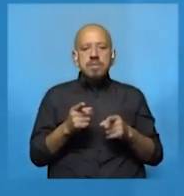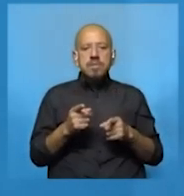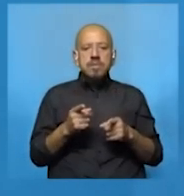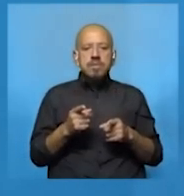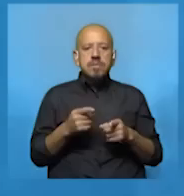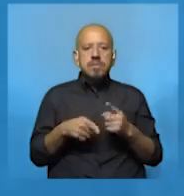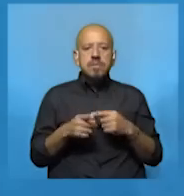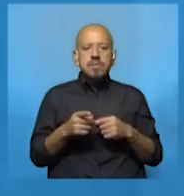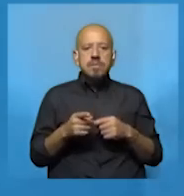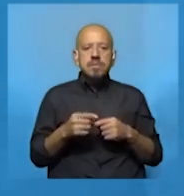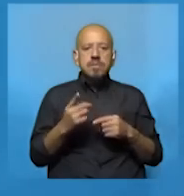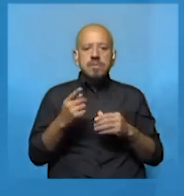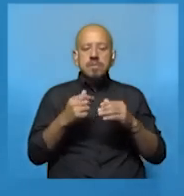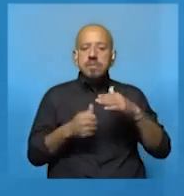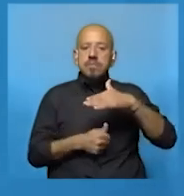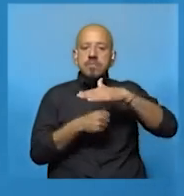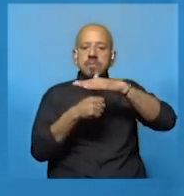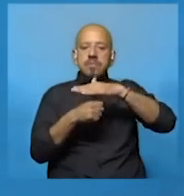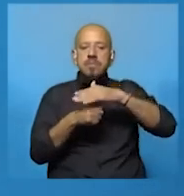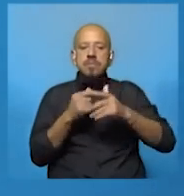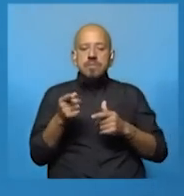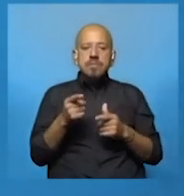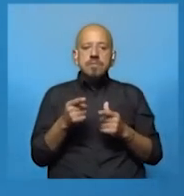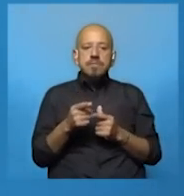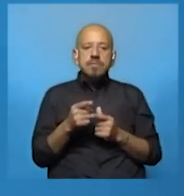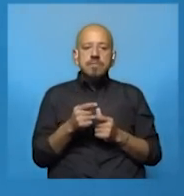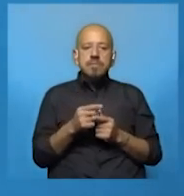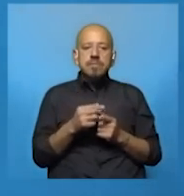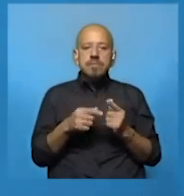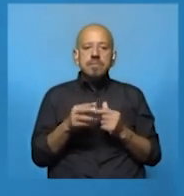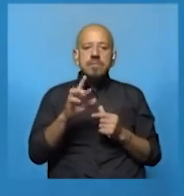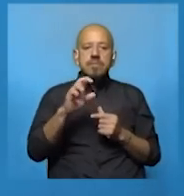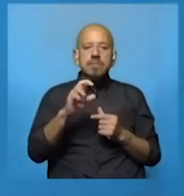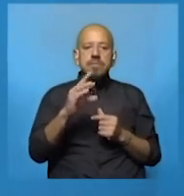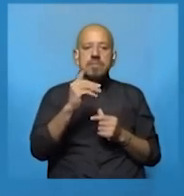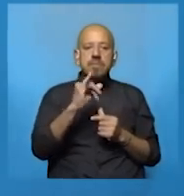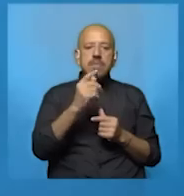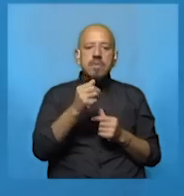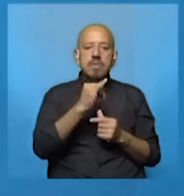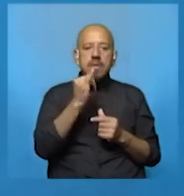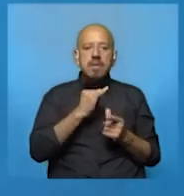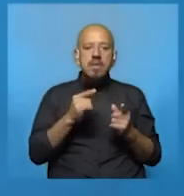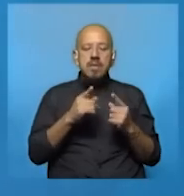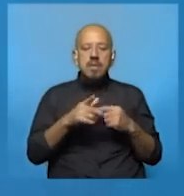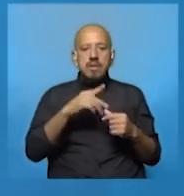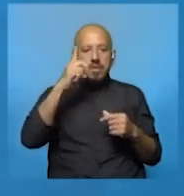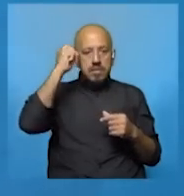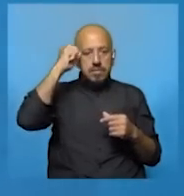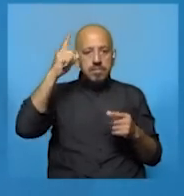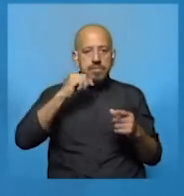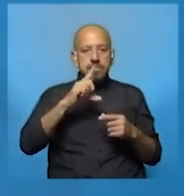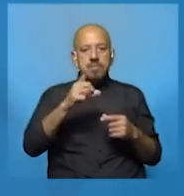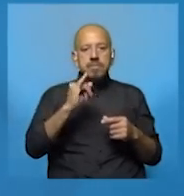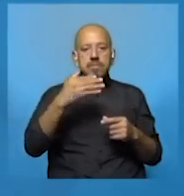los principales líderes modelo económico desde la época piezo Ramón Díaz o personas así intelectuales liberales